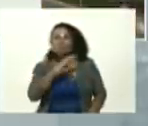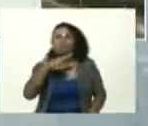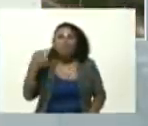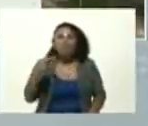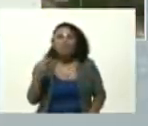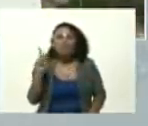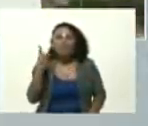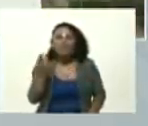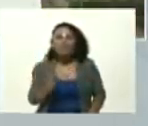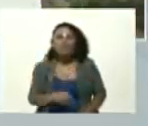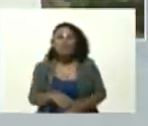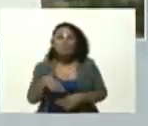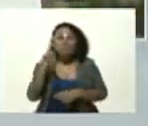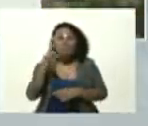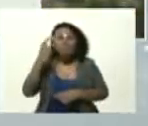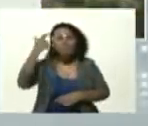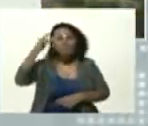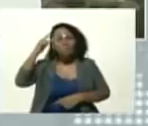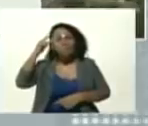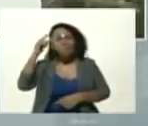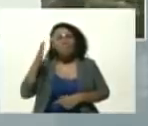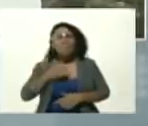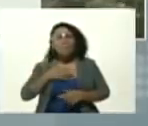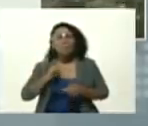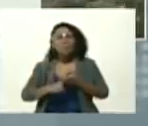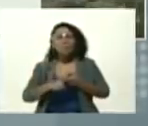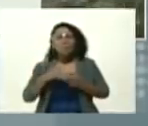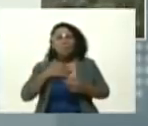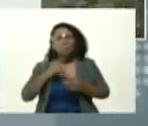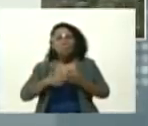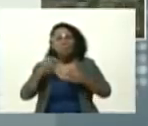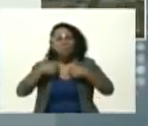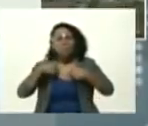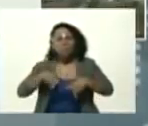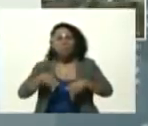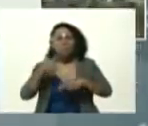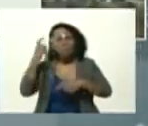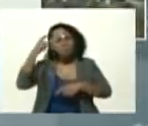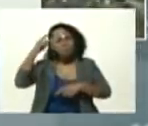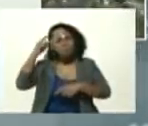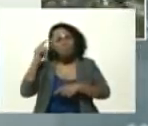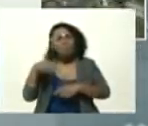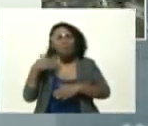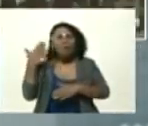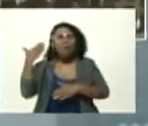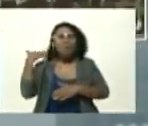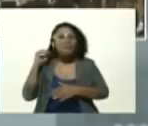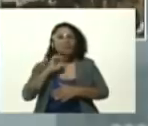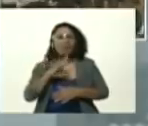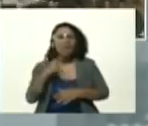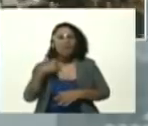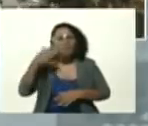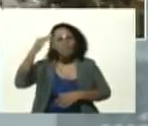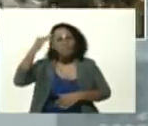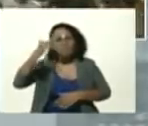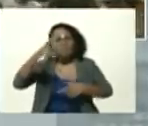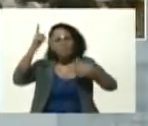uno estaba recordando con Silvia aquí, Silita. Bueno, cuando no, comandante